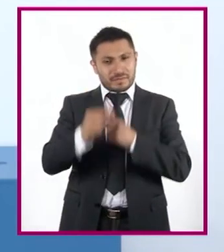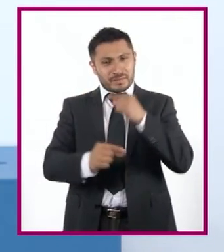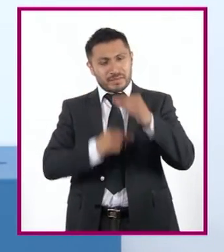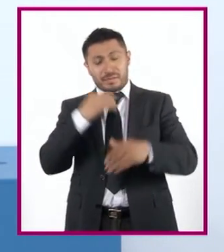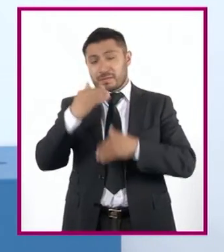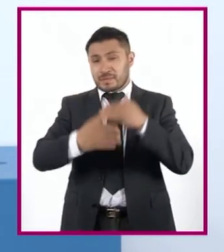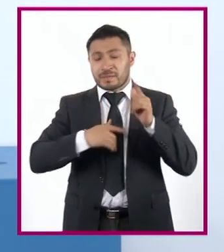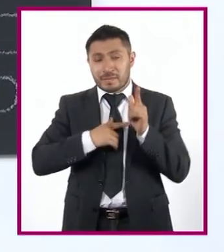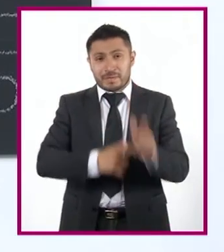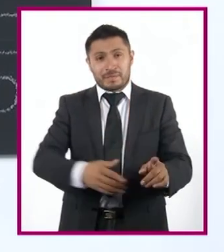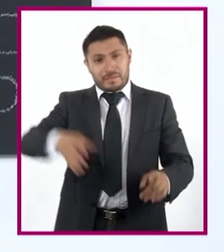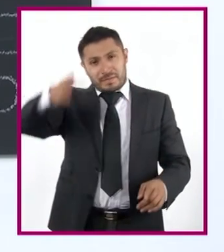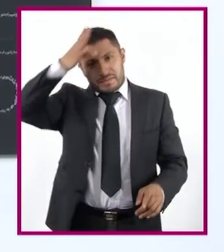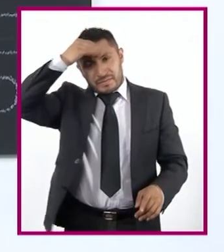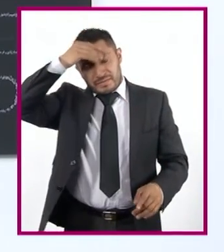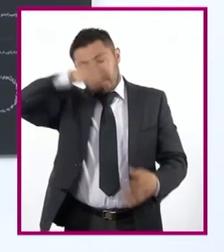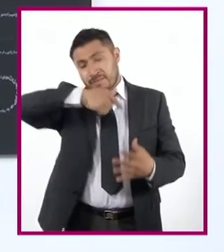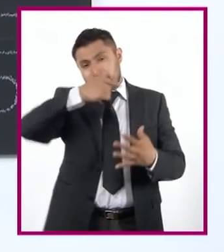los aprendizajes esperados.